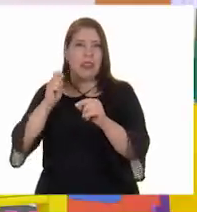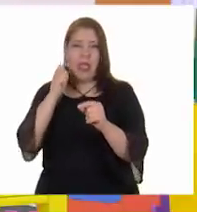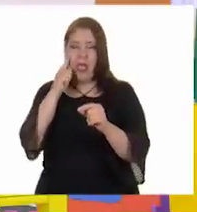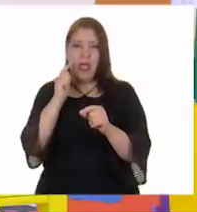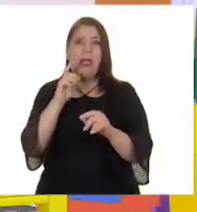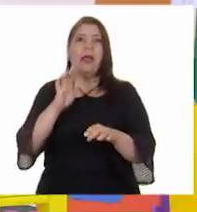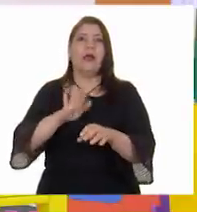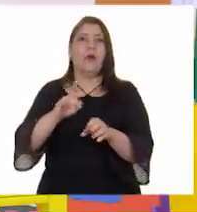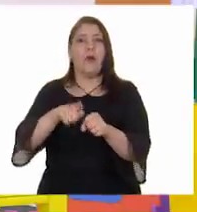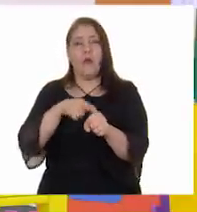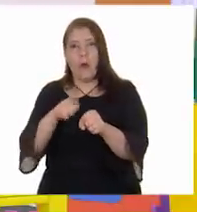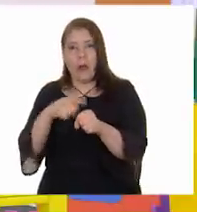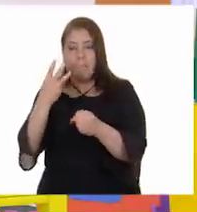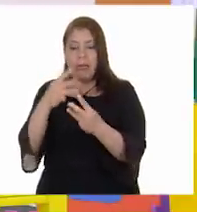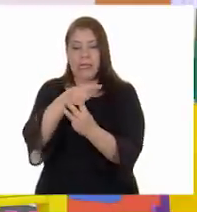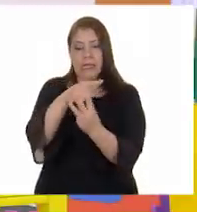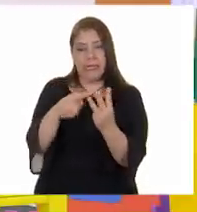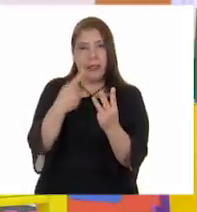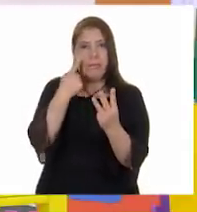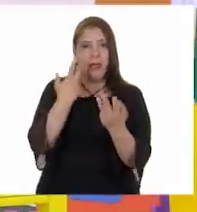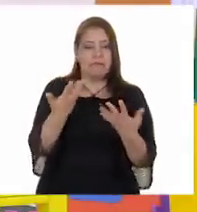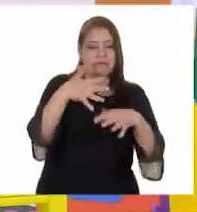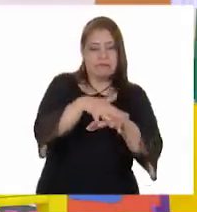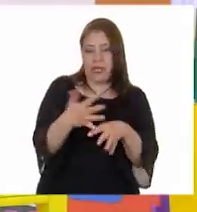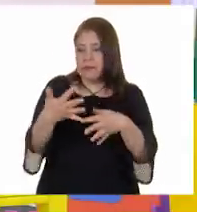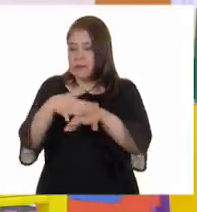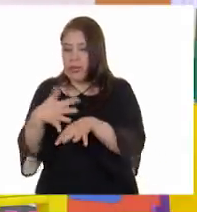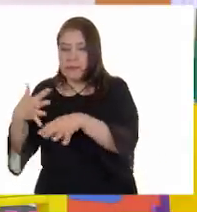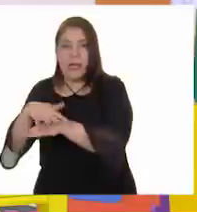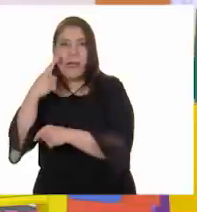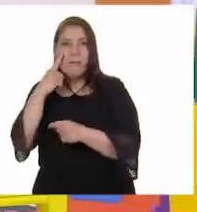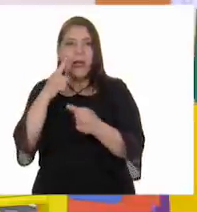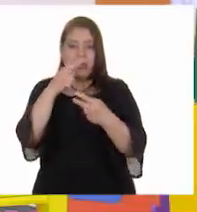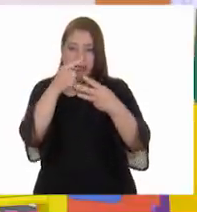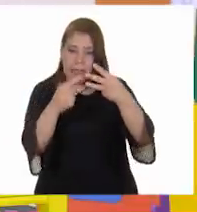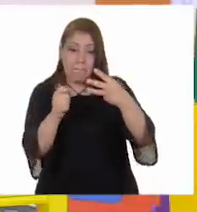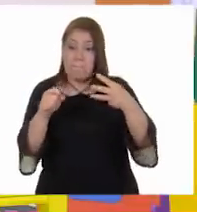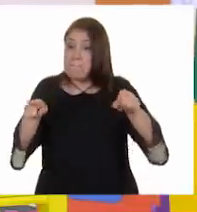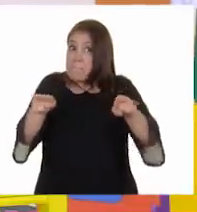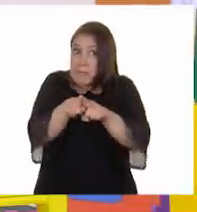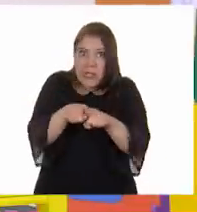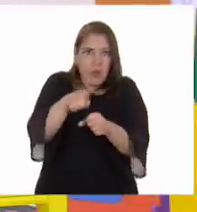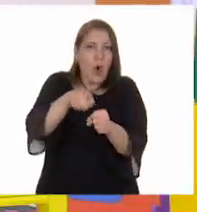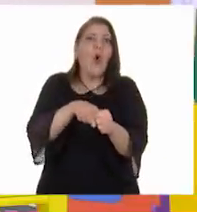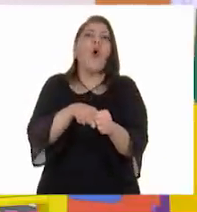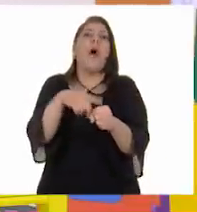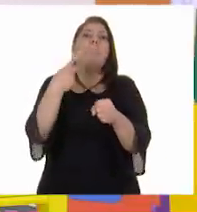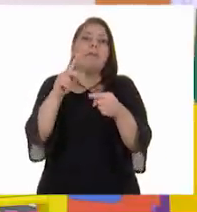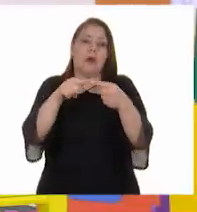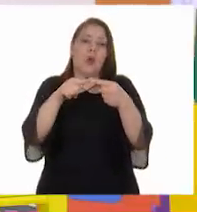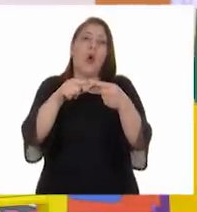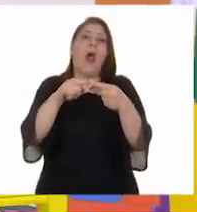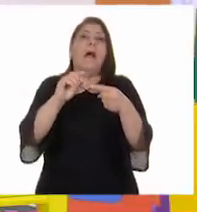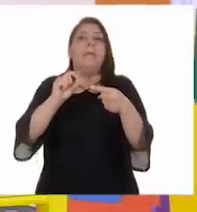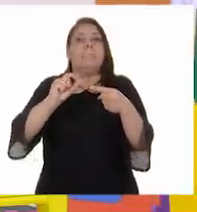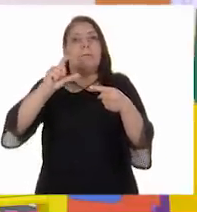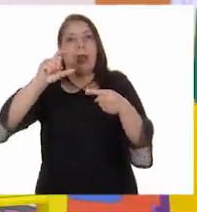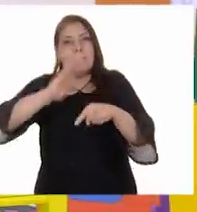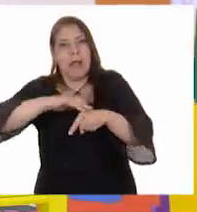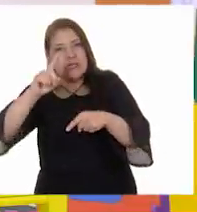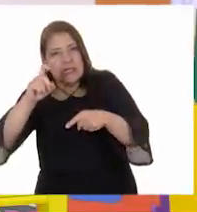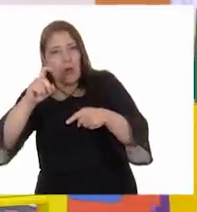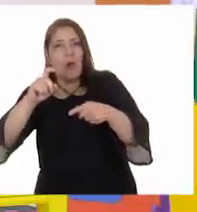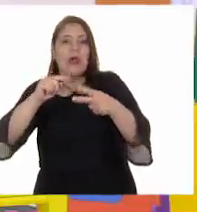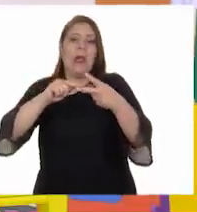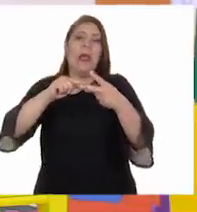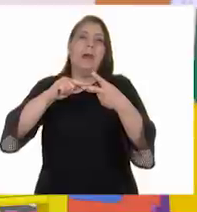mezclas diferentes para tener tres tonos diferentes a partir del mismo color. Si pongo más color, voy a tener un color más concentrado. Si pongo más agua,